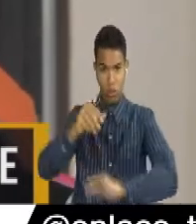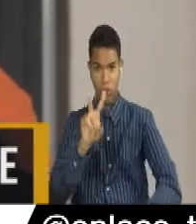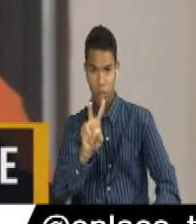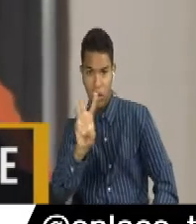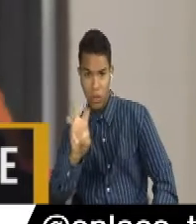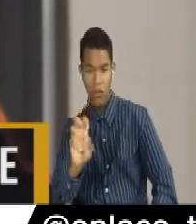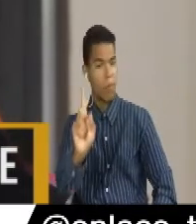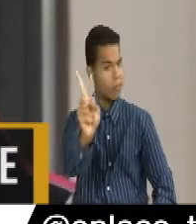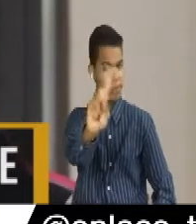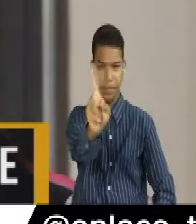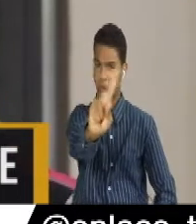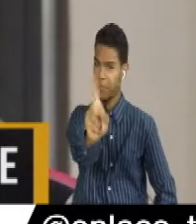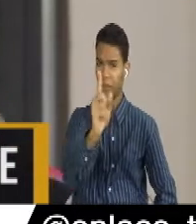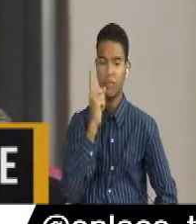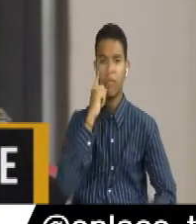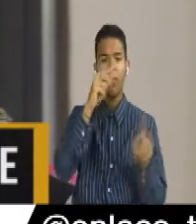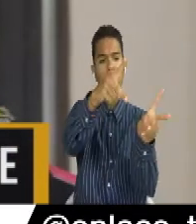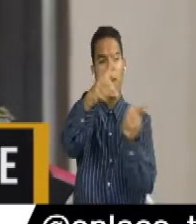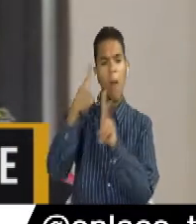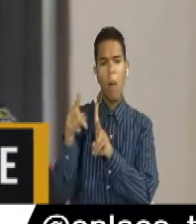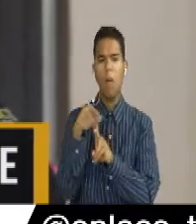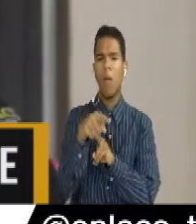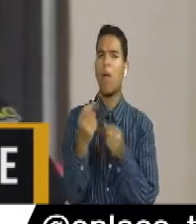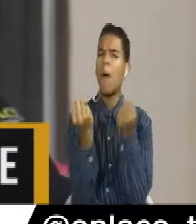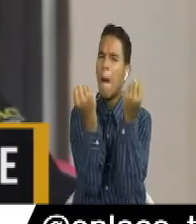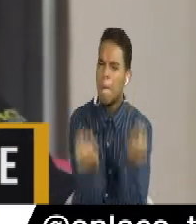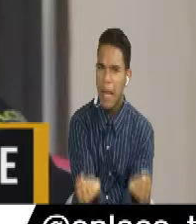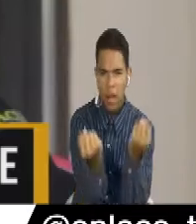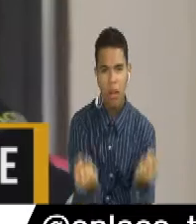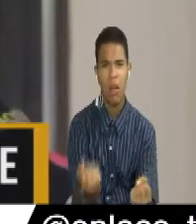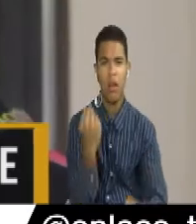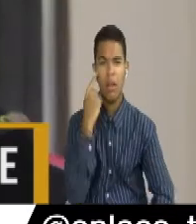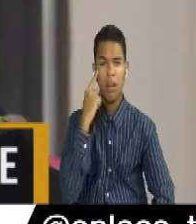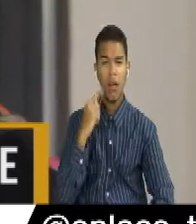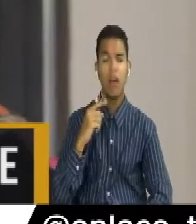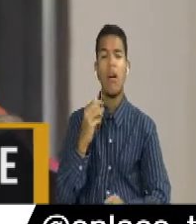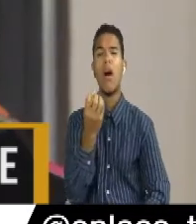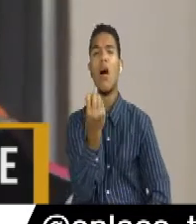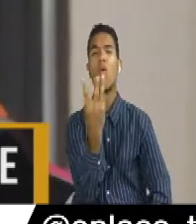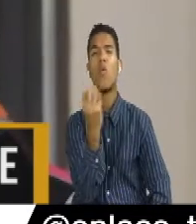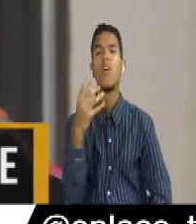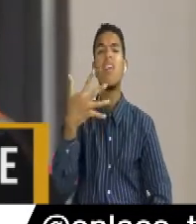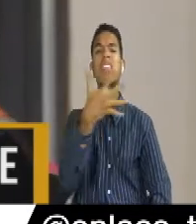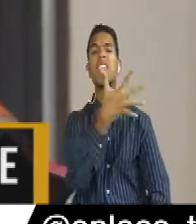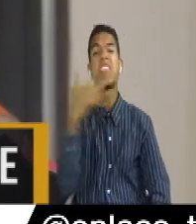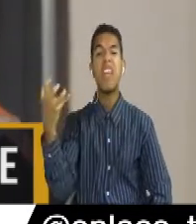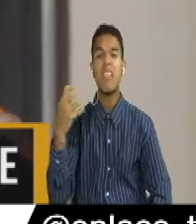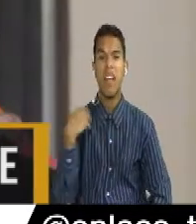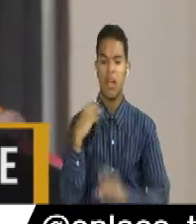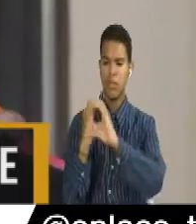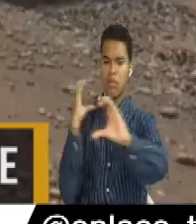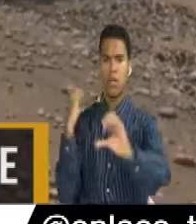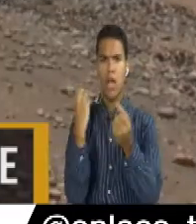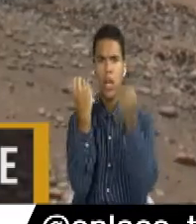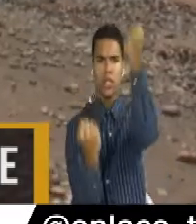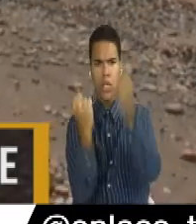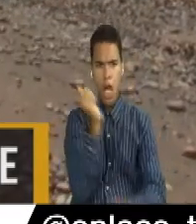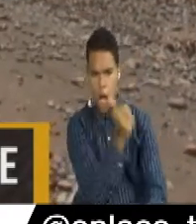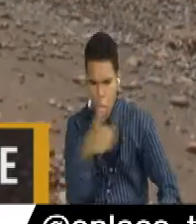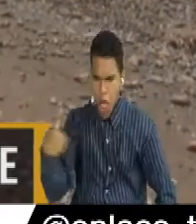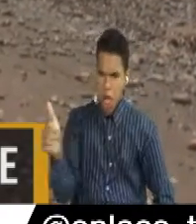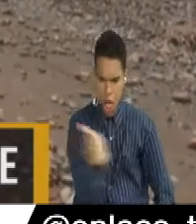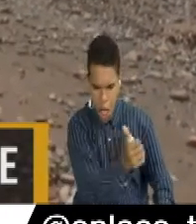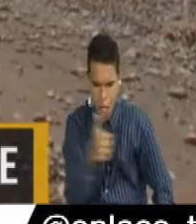Ese intercambiador no permite el tráfico de 500 tractomulas de ida y vuelta por día, por Dios. Las